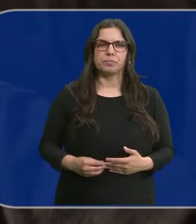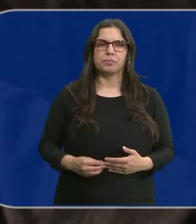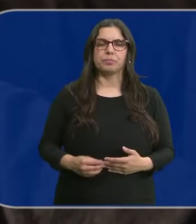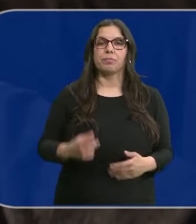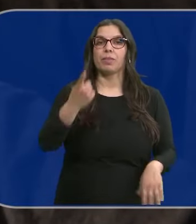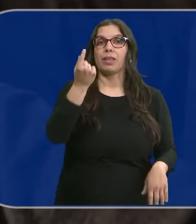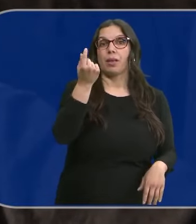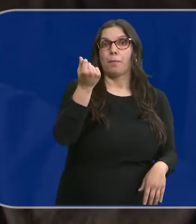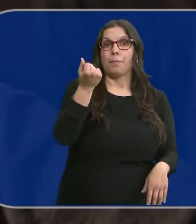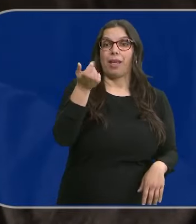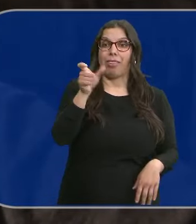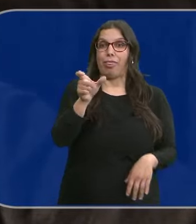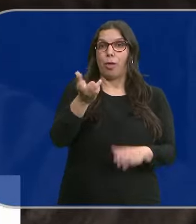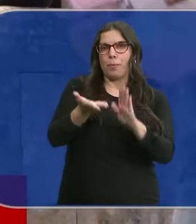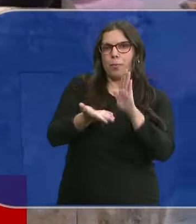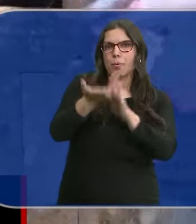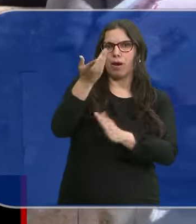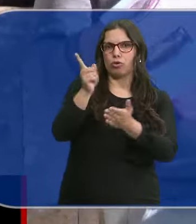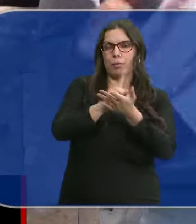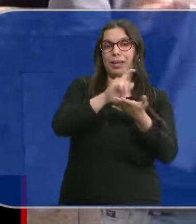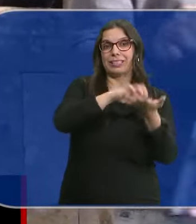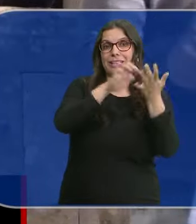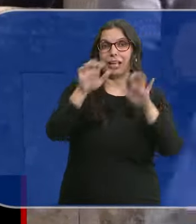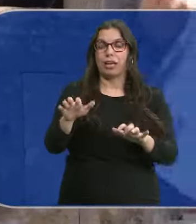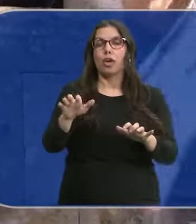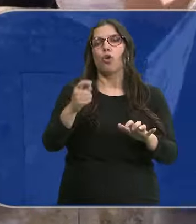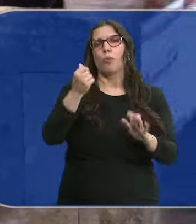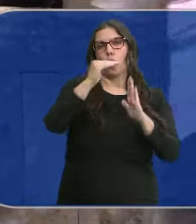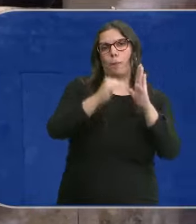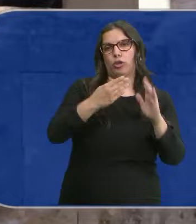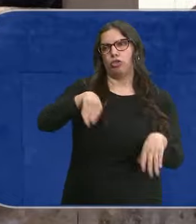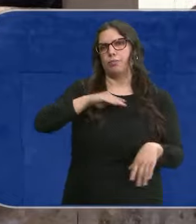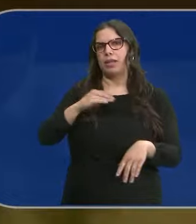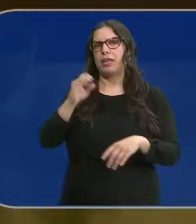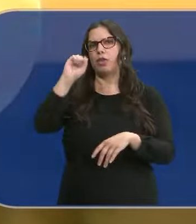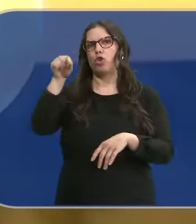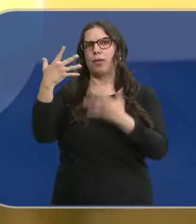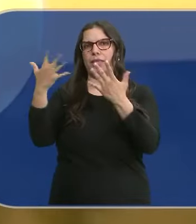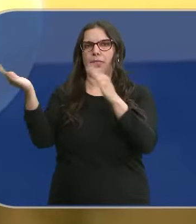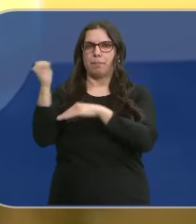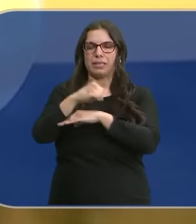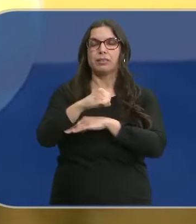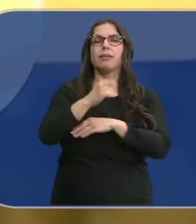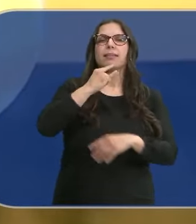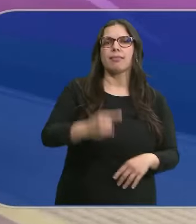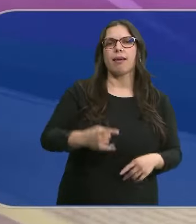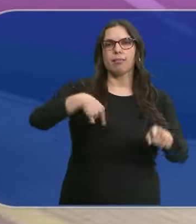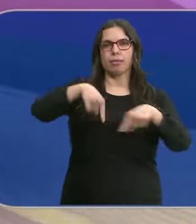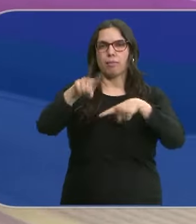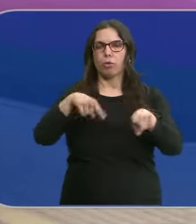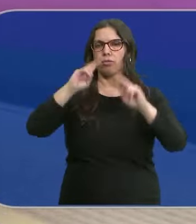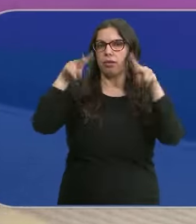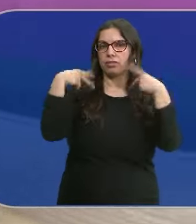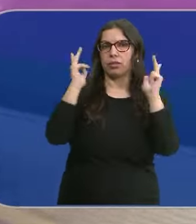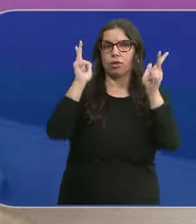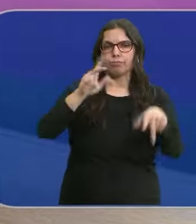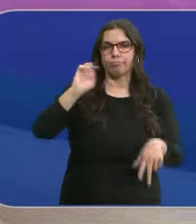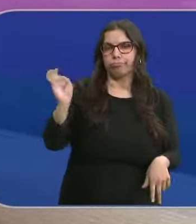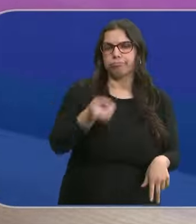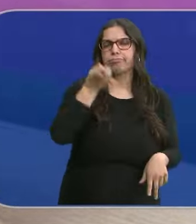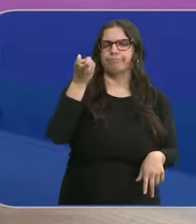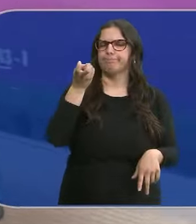Los precios suben de nuevo. En Castilla y León lo han hecho una décima menos que en el conjunto del país. La electricidad, el transporte, los restaurantes y los hoteles